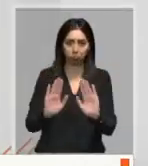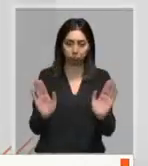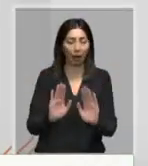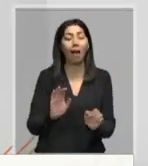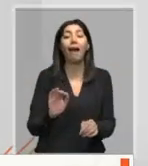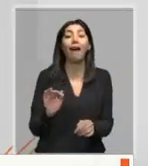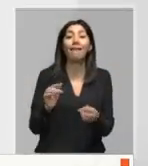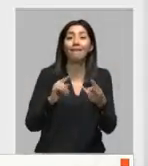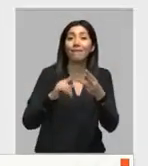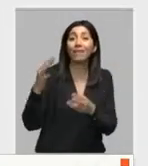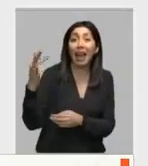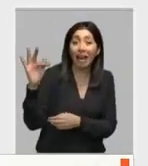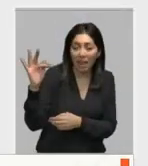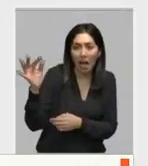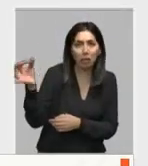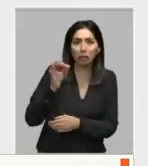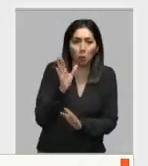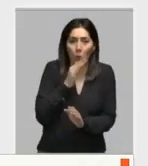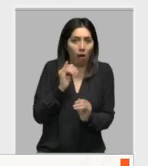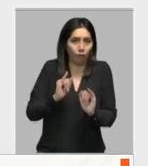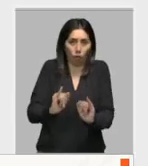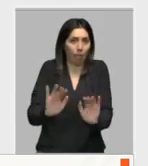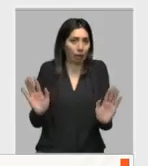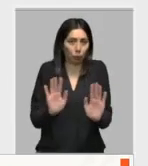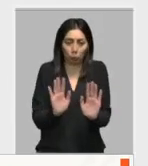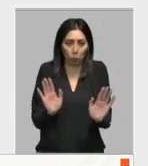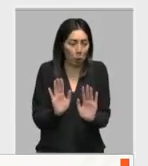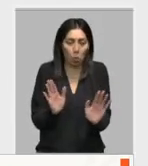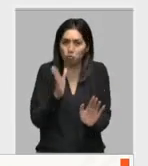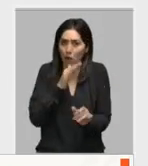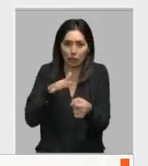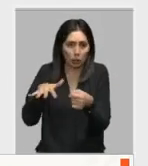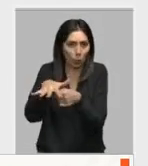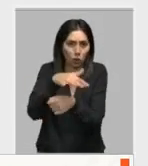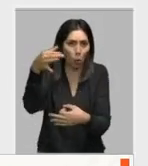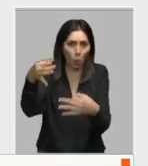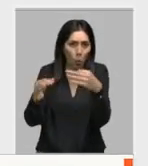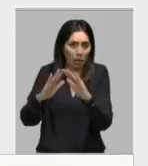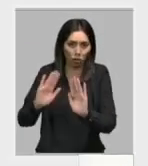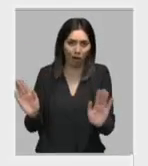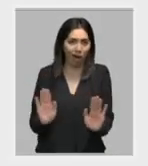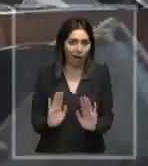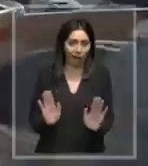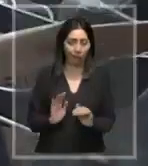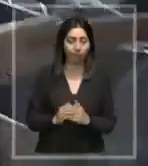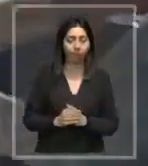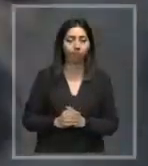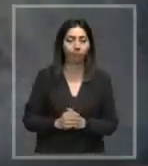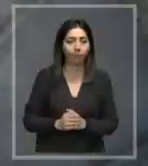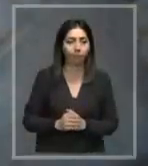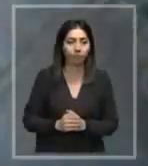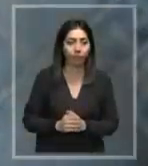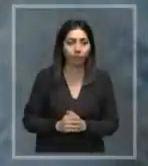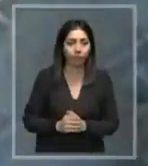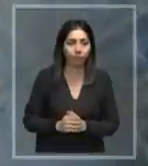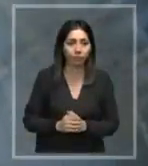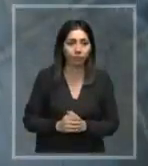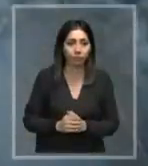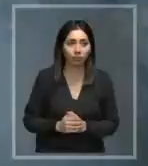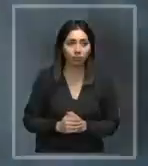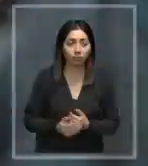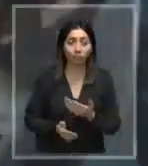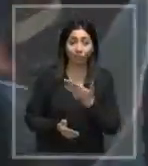que no tiene antecedentes de los casos expuestos y que no tienen situaciones judicializadas por productos falsificados. Un flanco nuevo